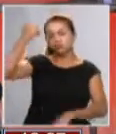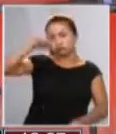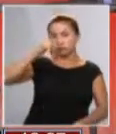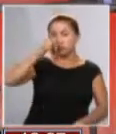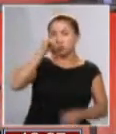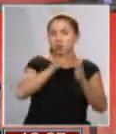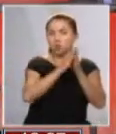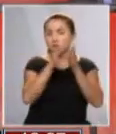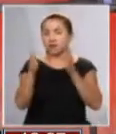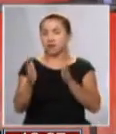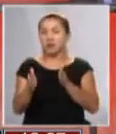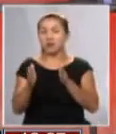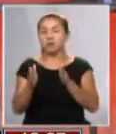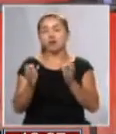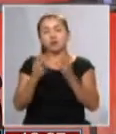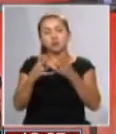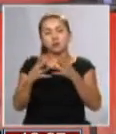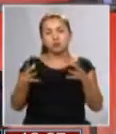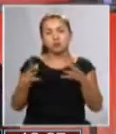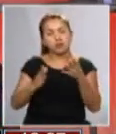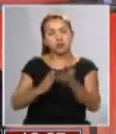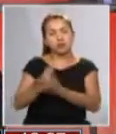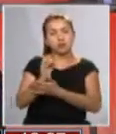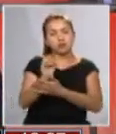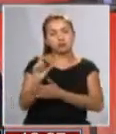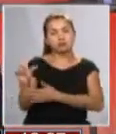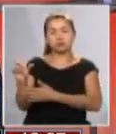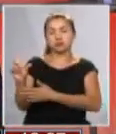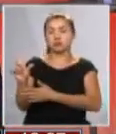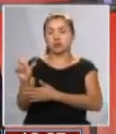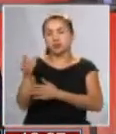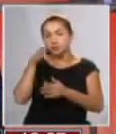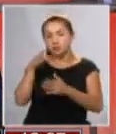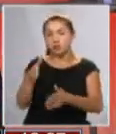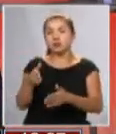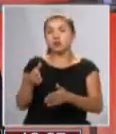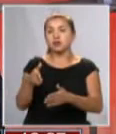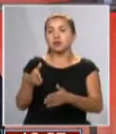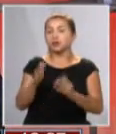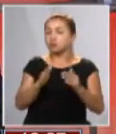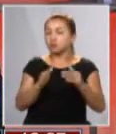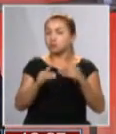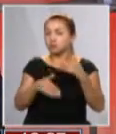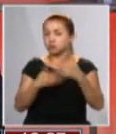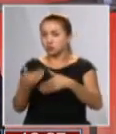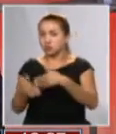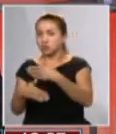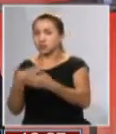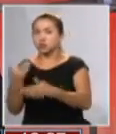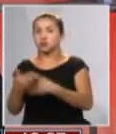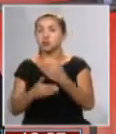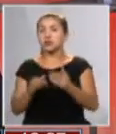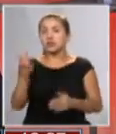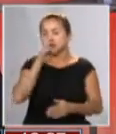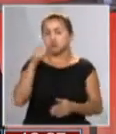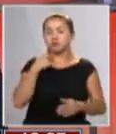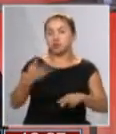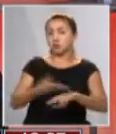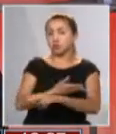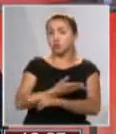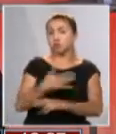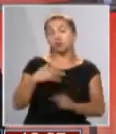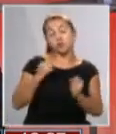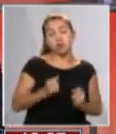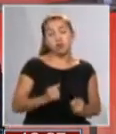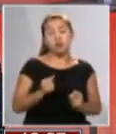etapa muy inicial, muy embrionaria de un proceso, sin perjuicio de lo cual sí uno